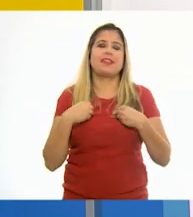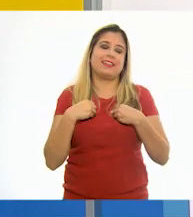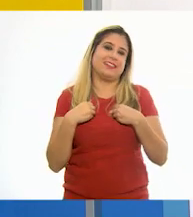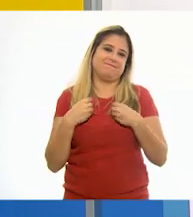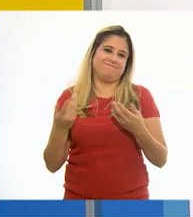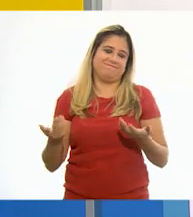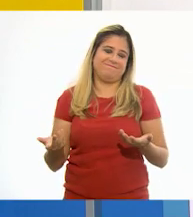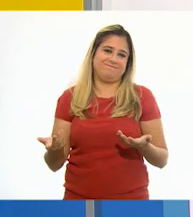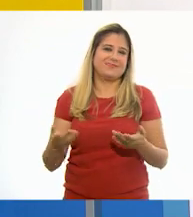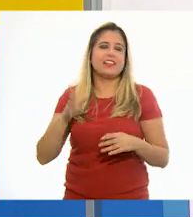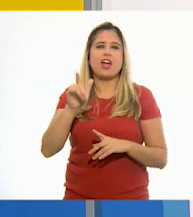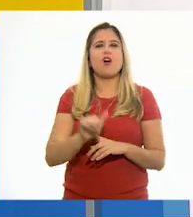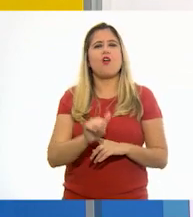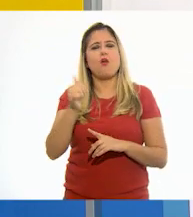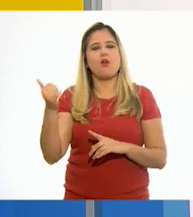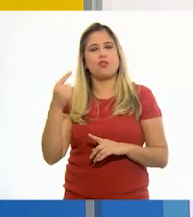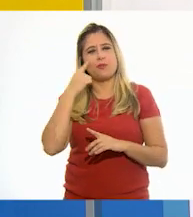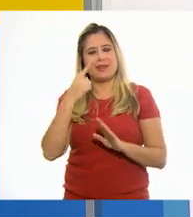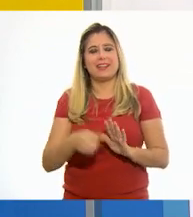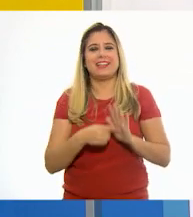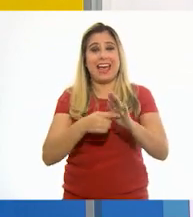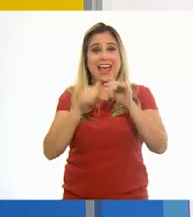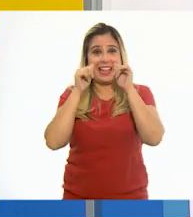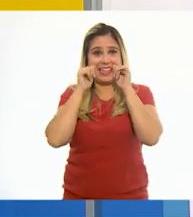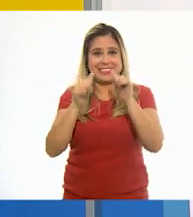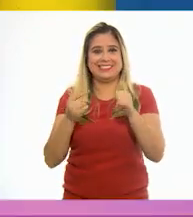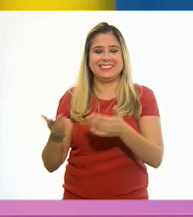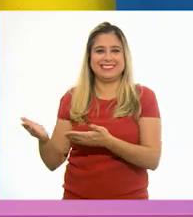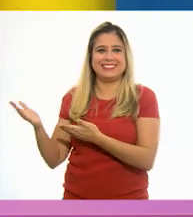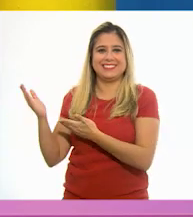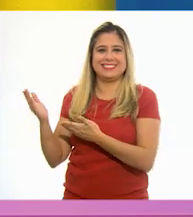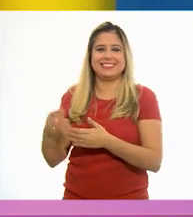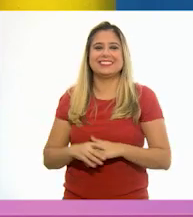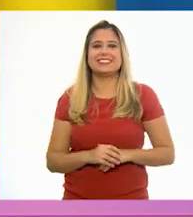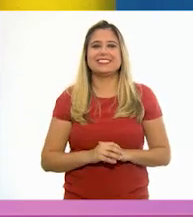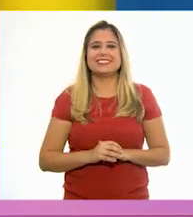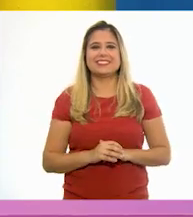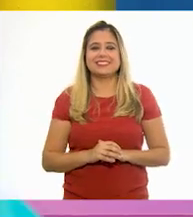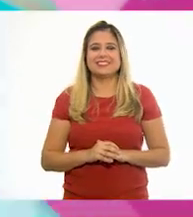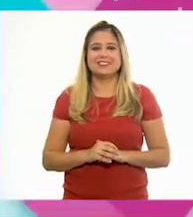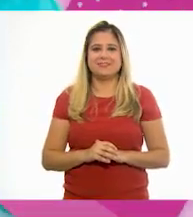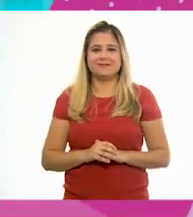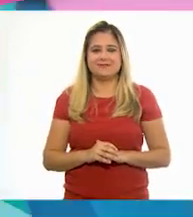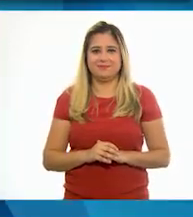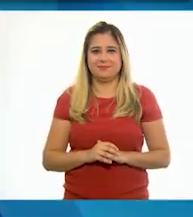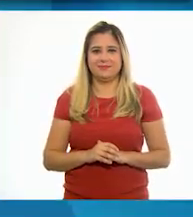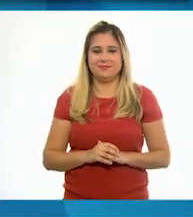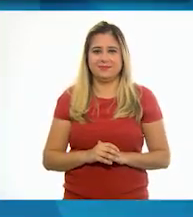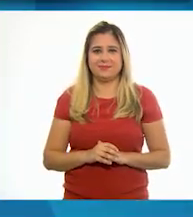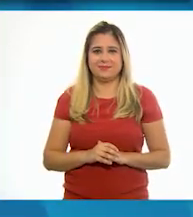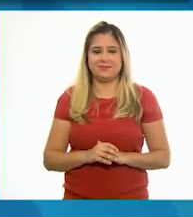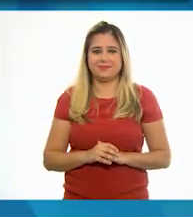aquí tenemos otro reto. Pongan mucha atención. A ver...